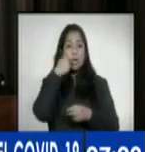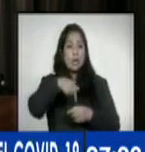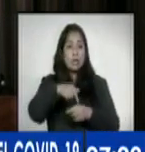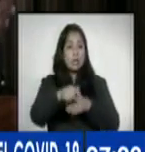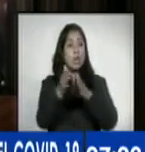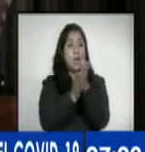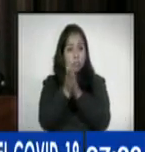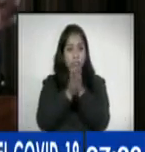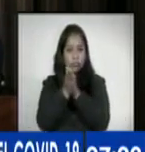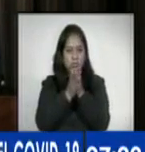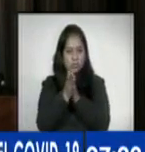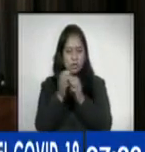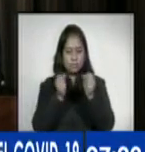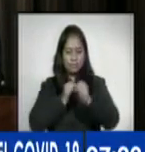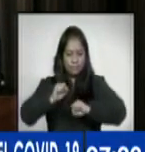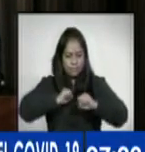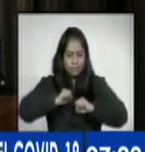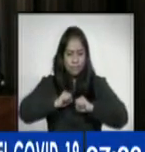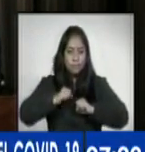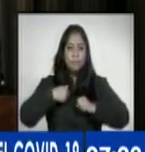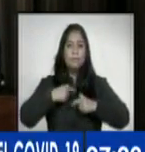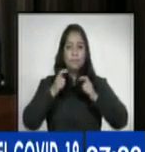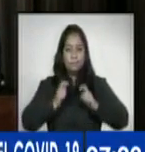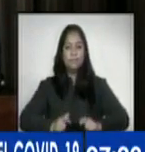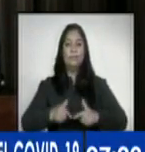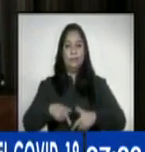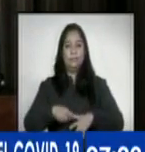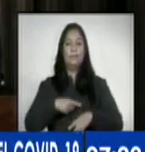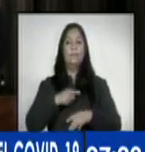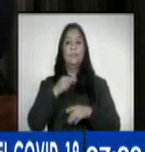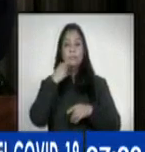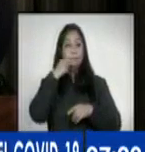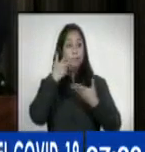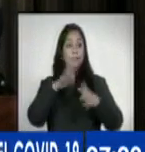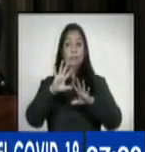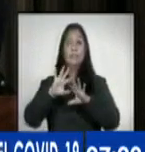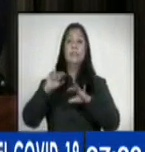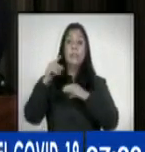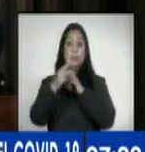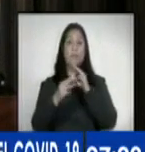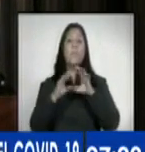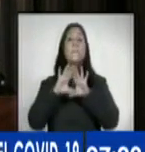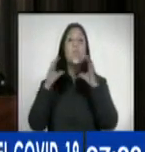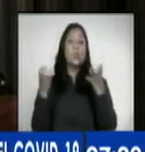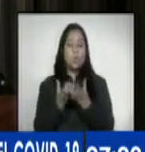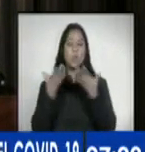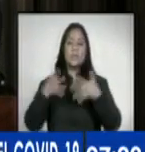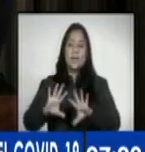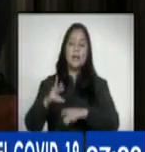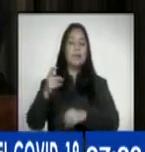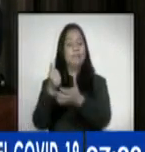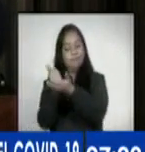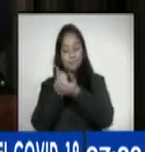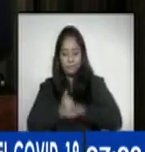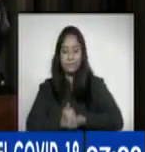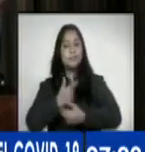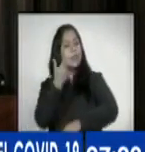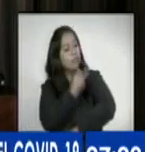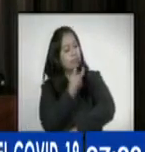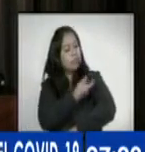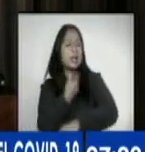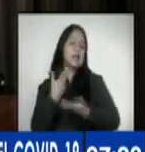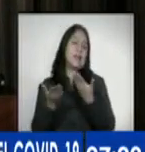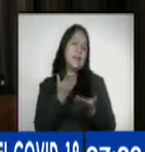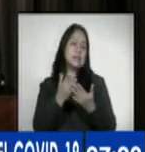a generar, por un lado, ya lo está haciendo el mundo, las vacunas que nos permitan el día de mañana ponernos la vacuna y